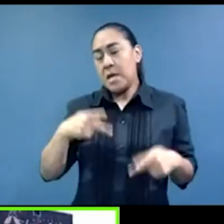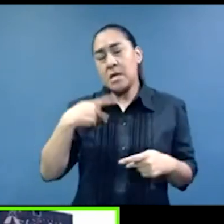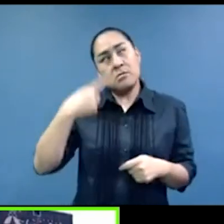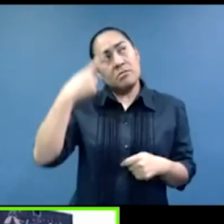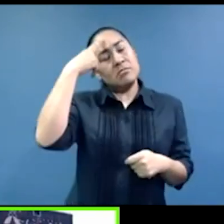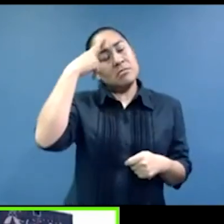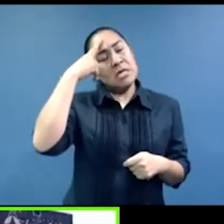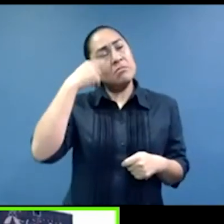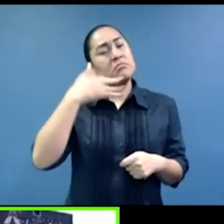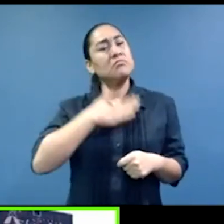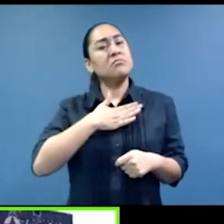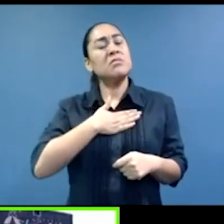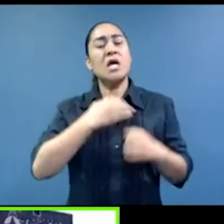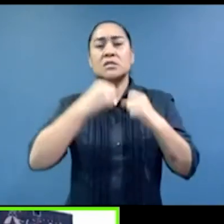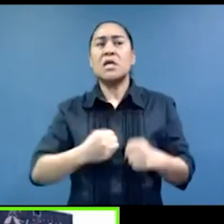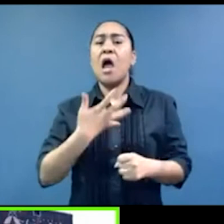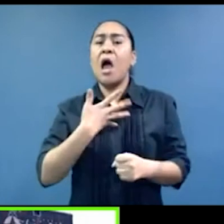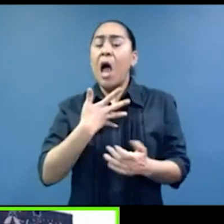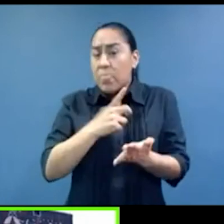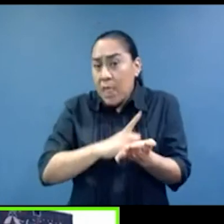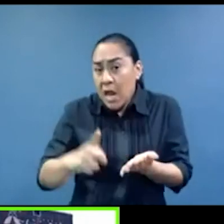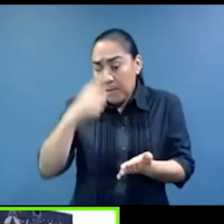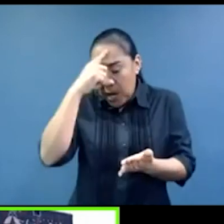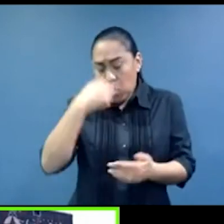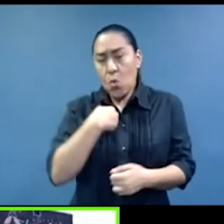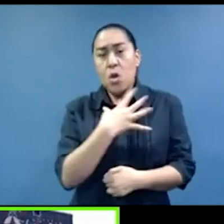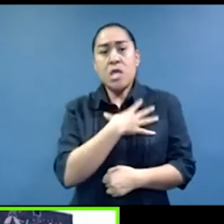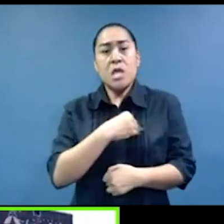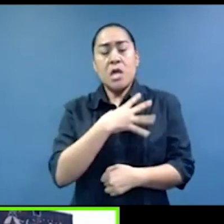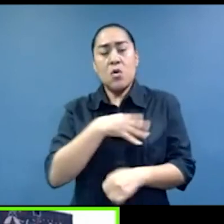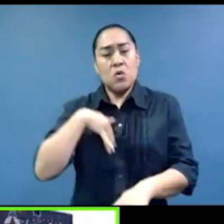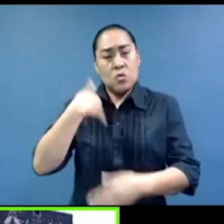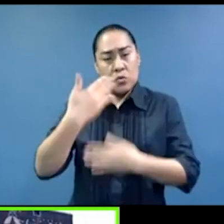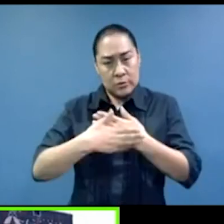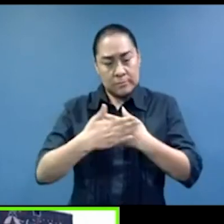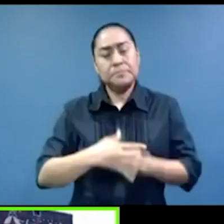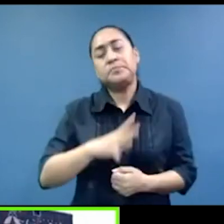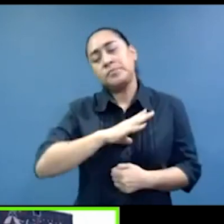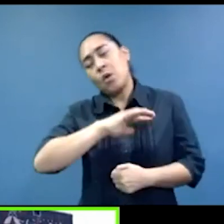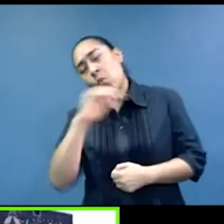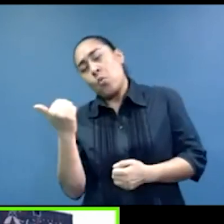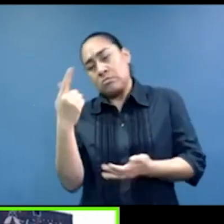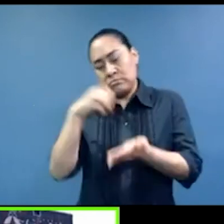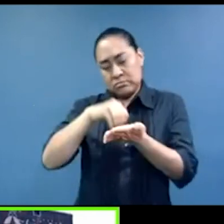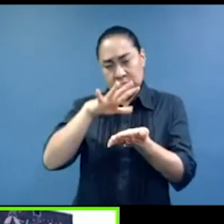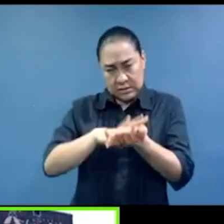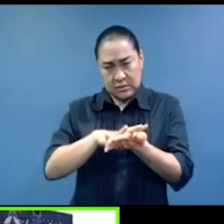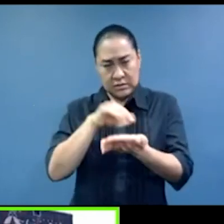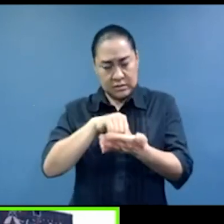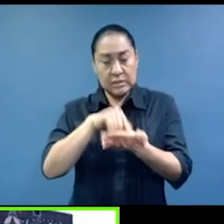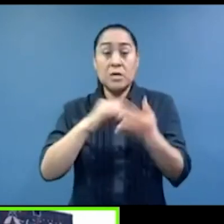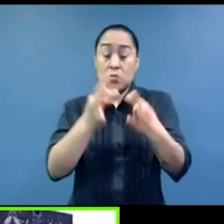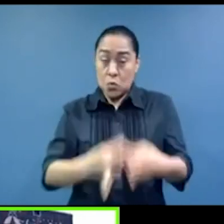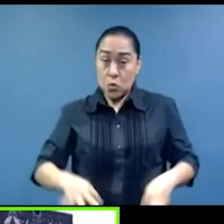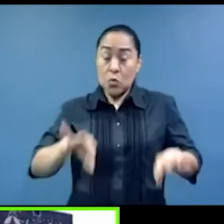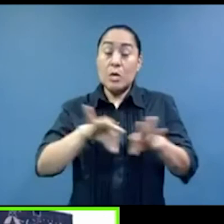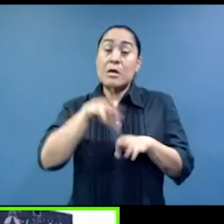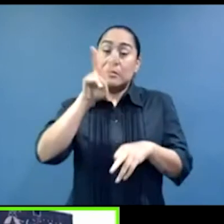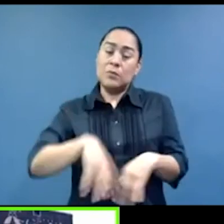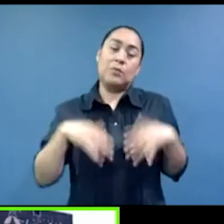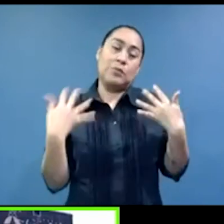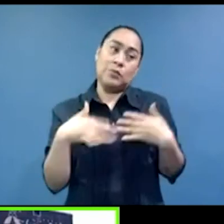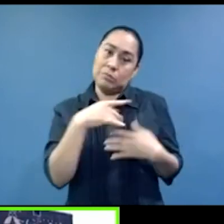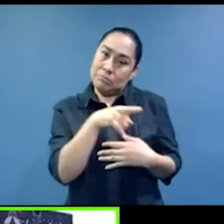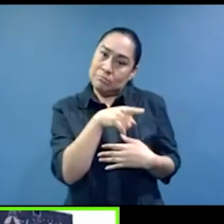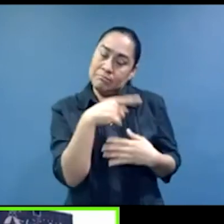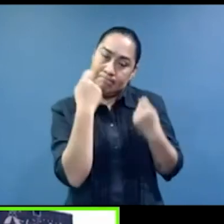de sus derechos reproductivos. Hay otra sentencia bien importante, aquí quiero reconocer pues también el trabajo